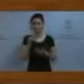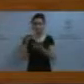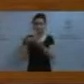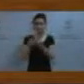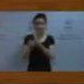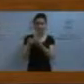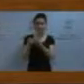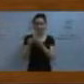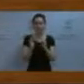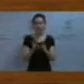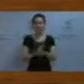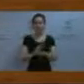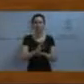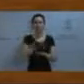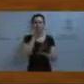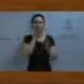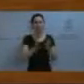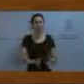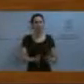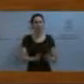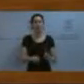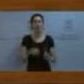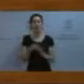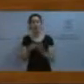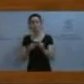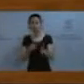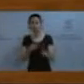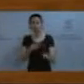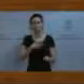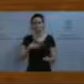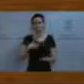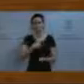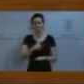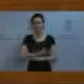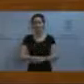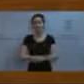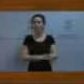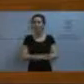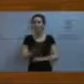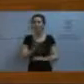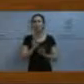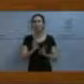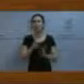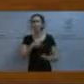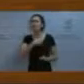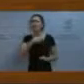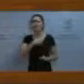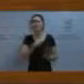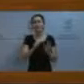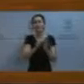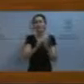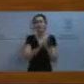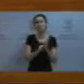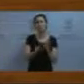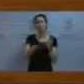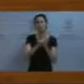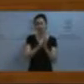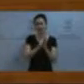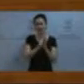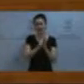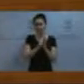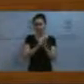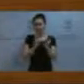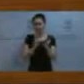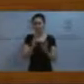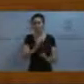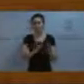su consejera y ustedes como Gobierno, no son capaces de hacer una modificación de 2 artículos de la ley, que, como aquí se